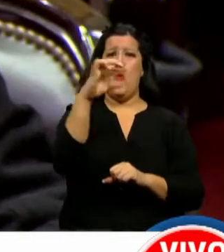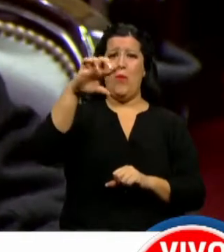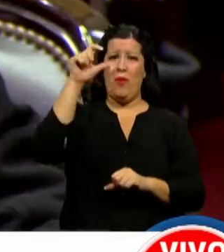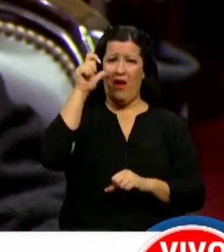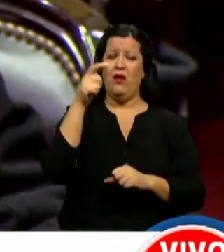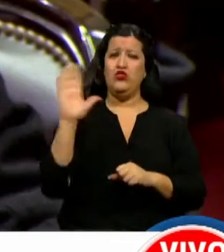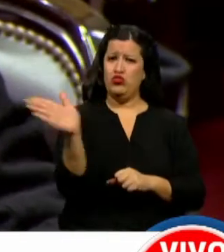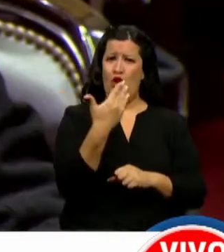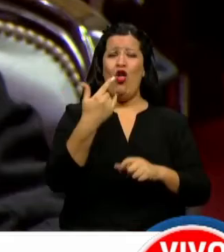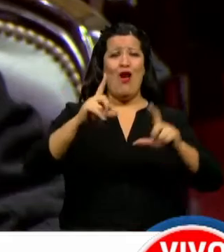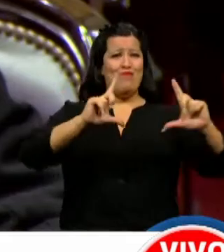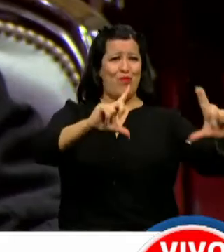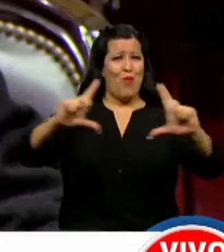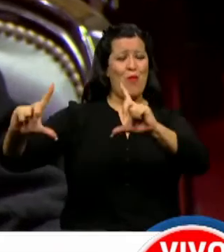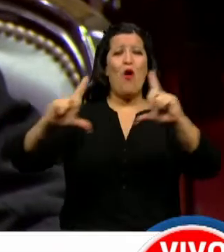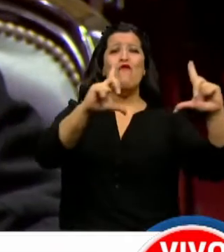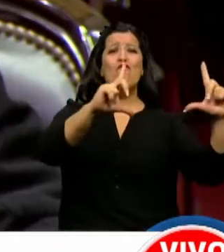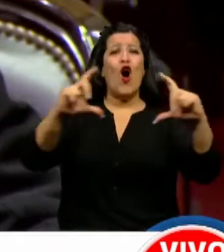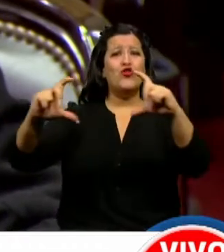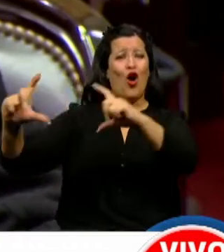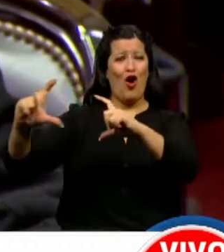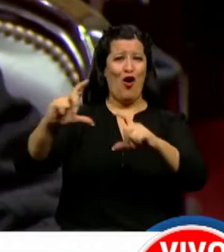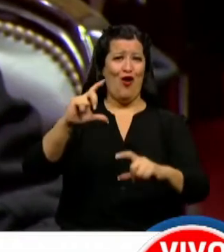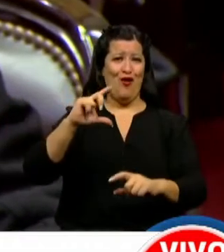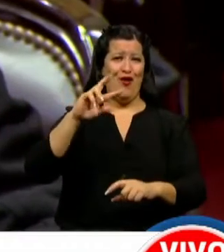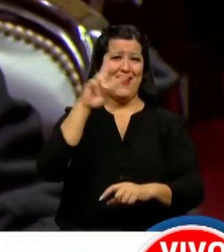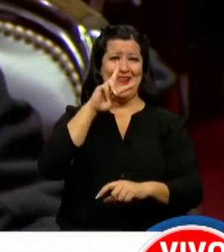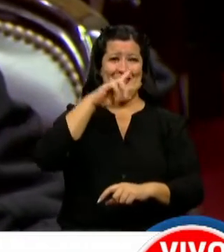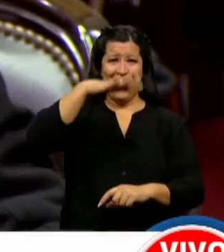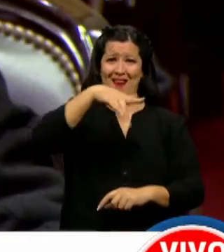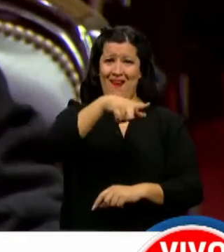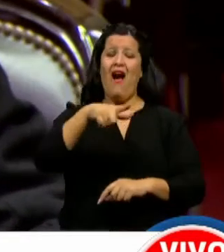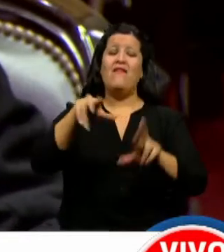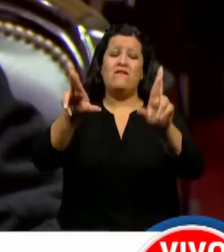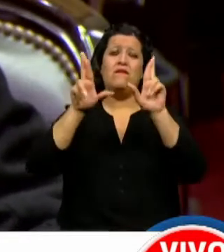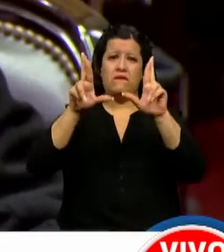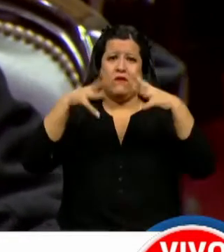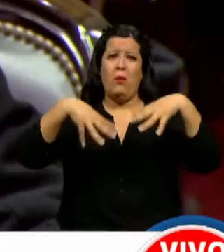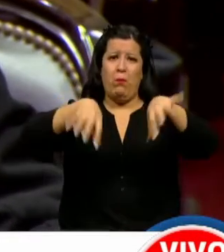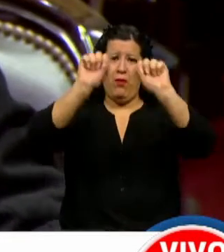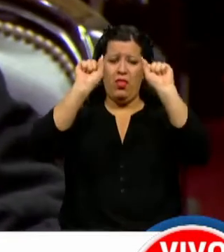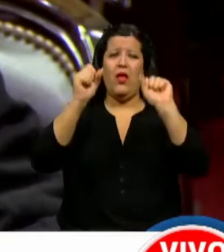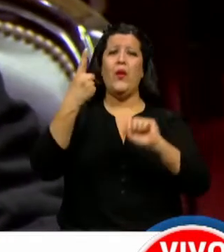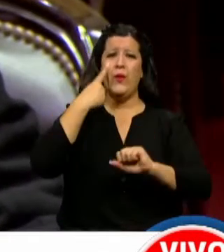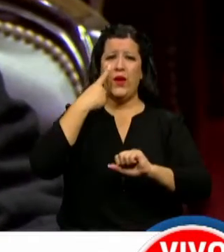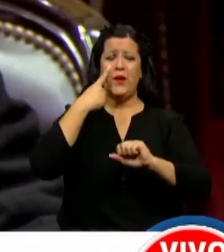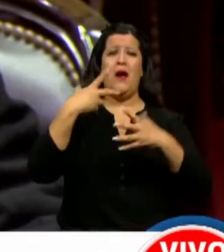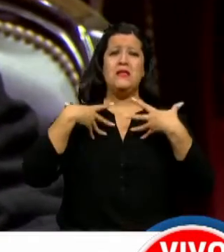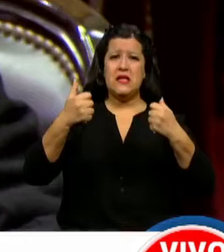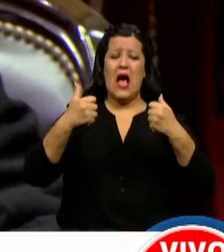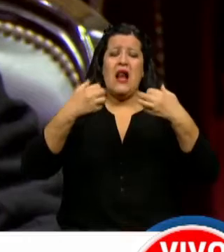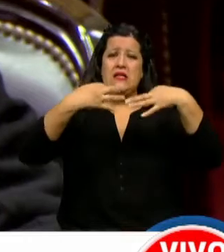hemos estado exhibiendo su fotografía y esperemos que pueda aparecer con vida, sana y